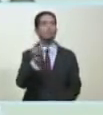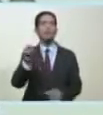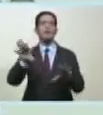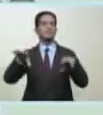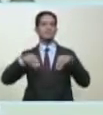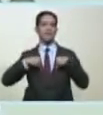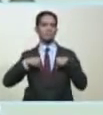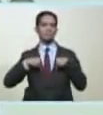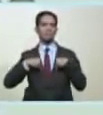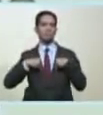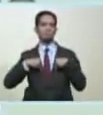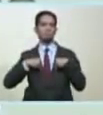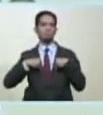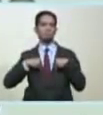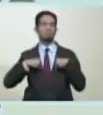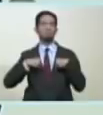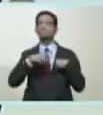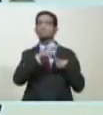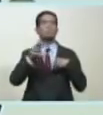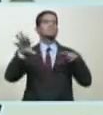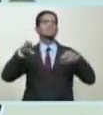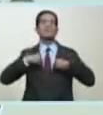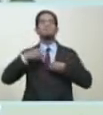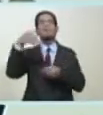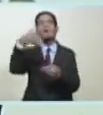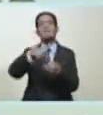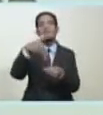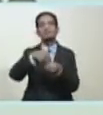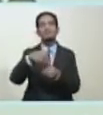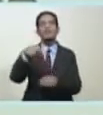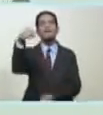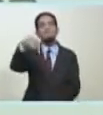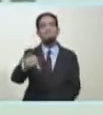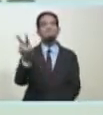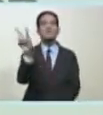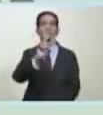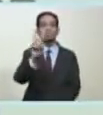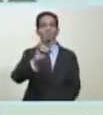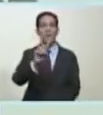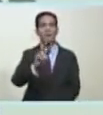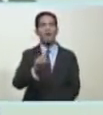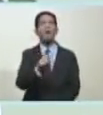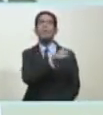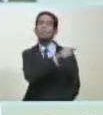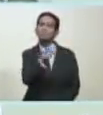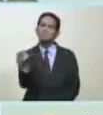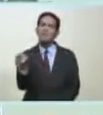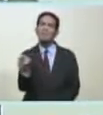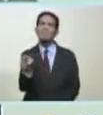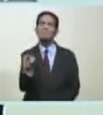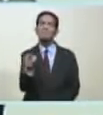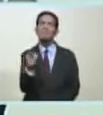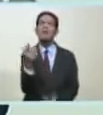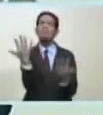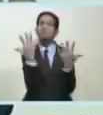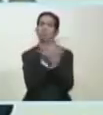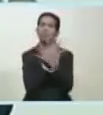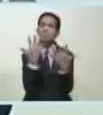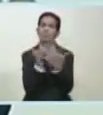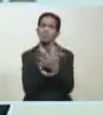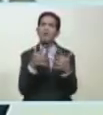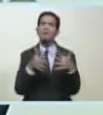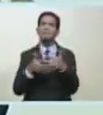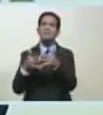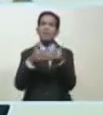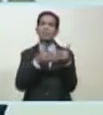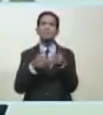ningún tipo de elección presidencial en Venezuela. ¿A alguien le queda duda que fue el gobierno de los Estados Unidos en